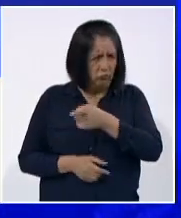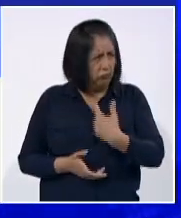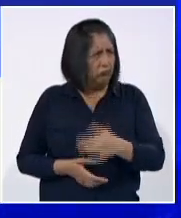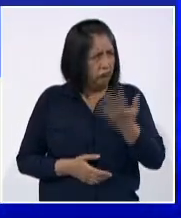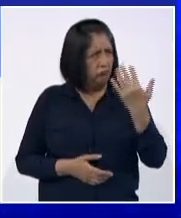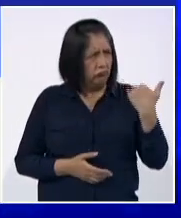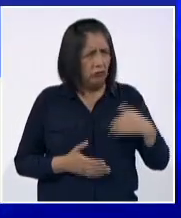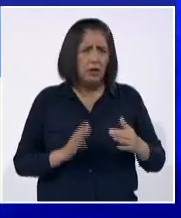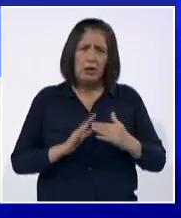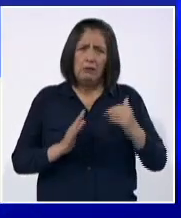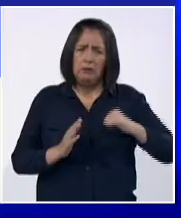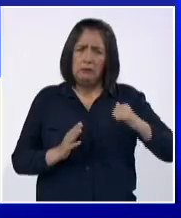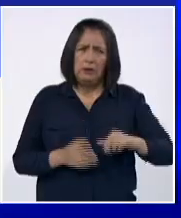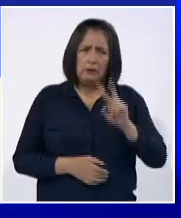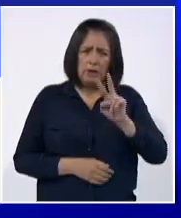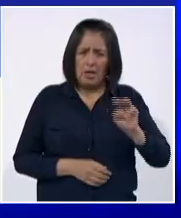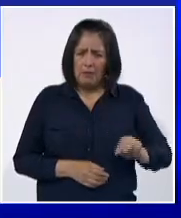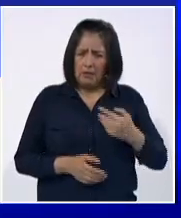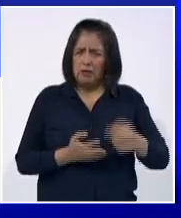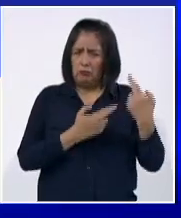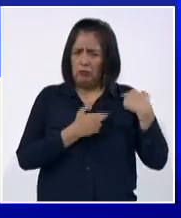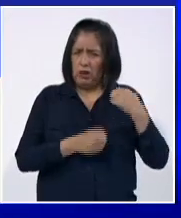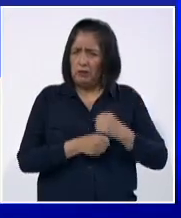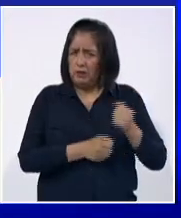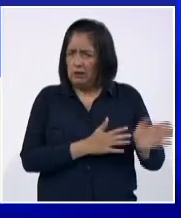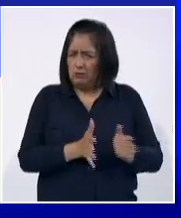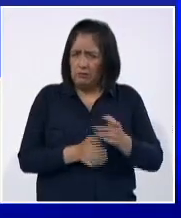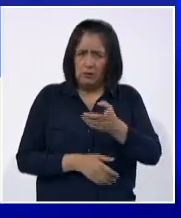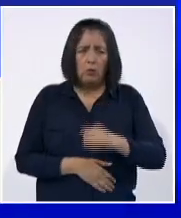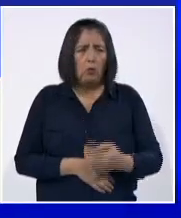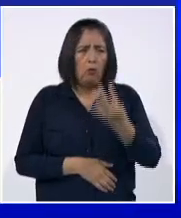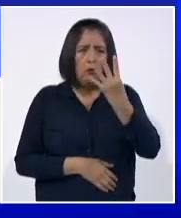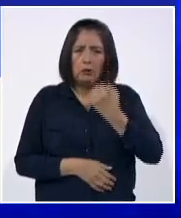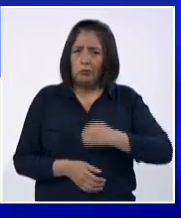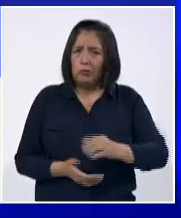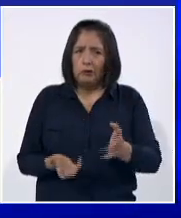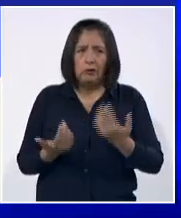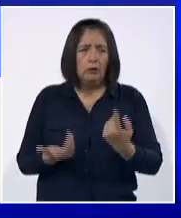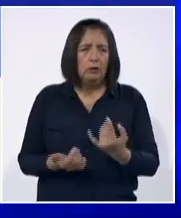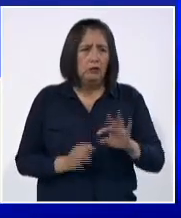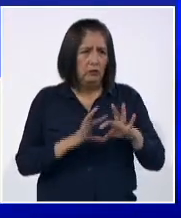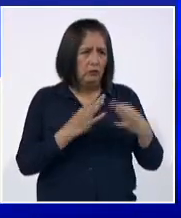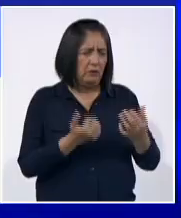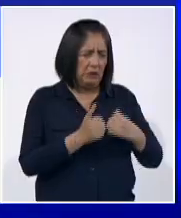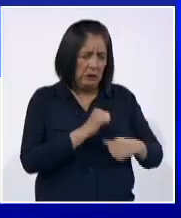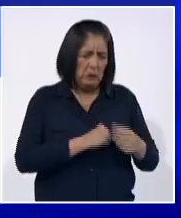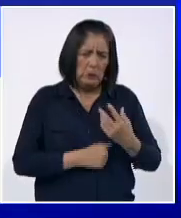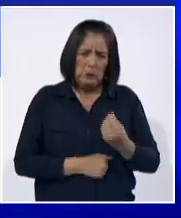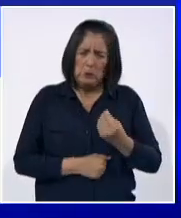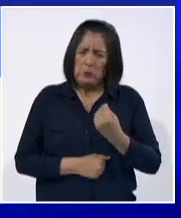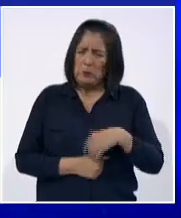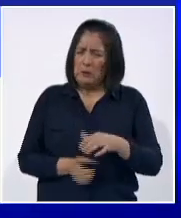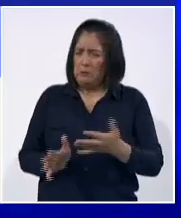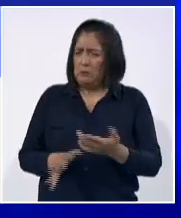de la limpieza de la Municipalidad de Villa María del Triunfo. La mujer deja 4 hijos en la orfandad. Su familia se mostraba dolida por la